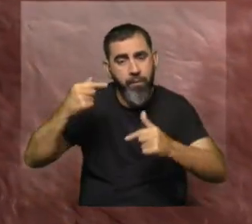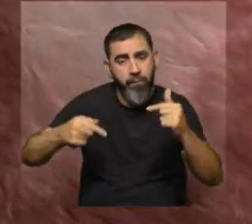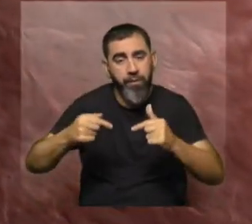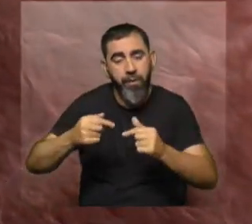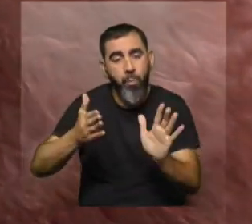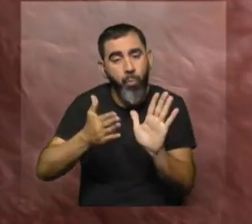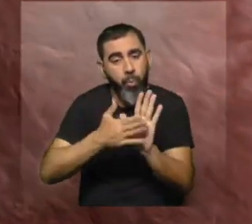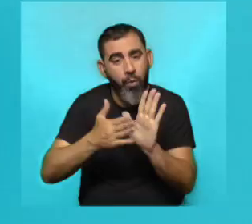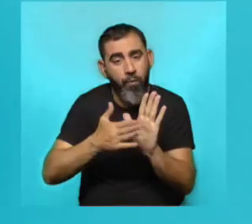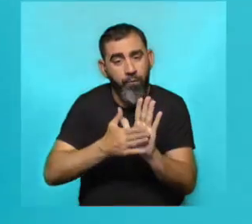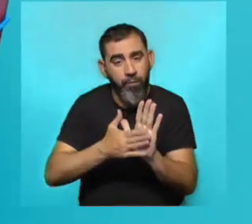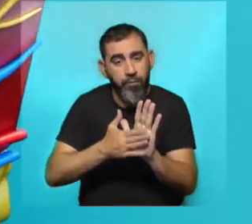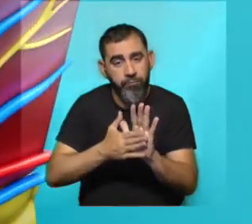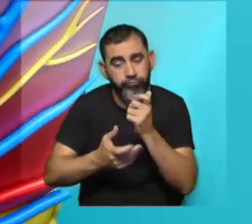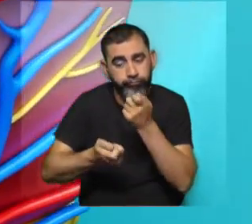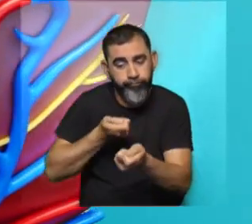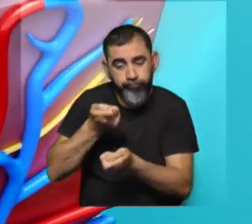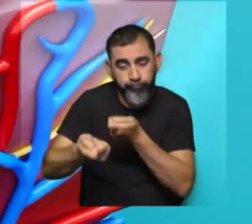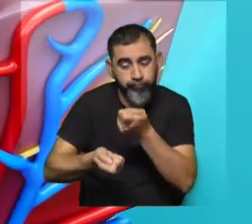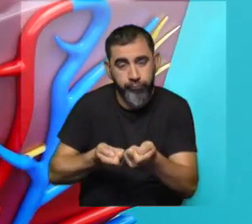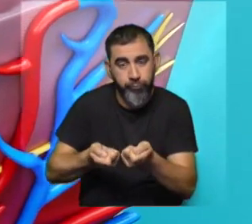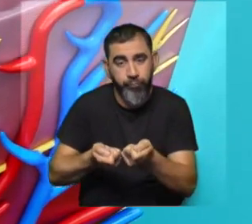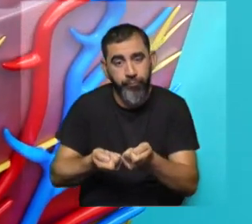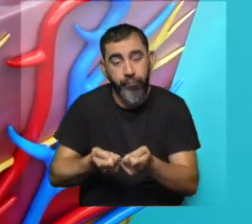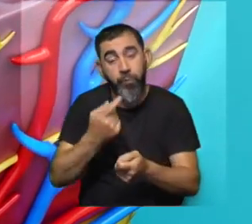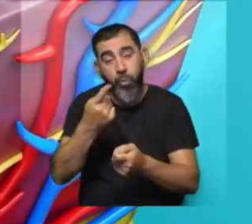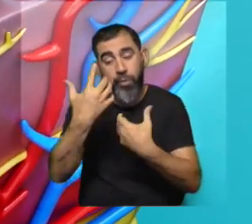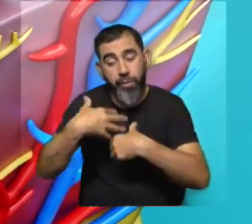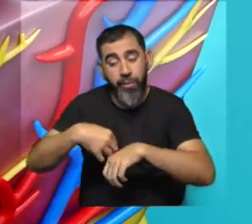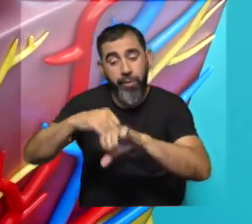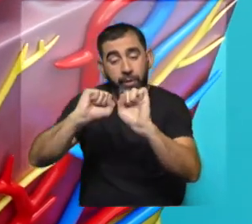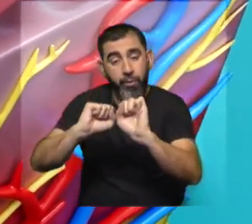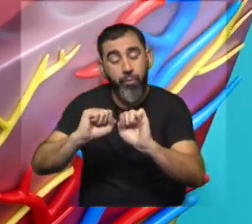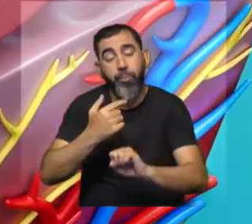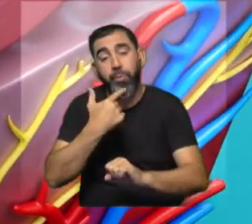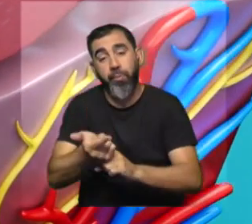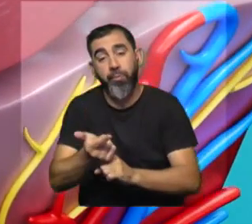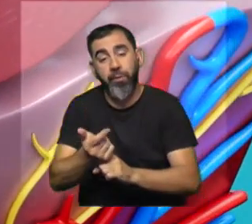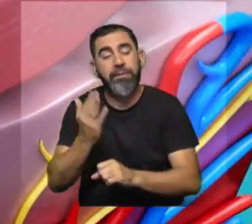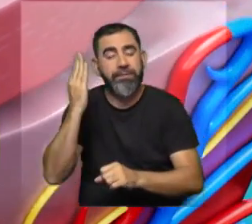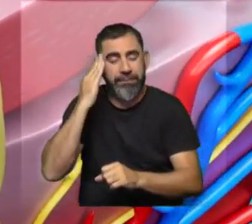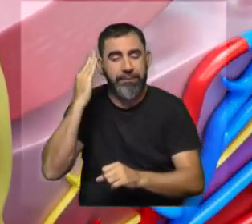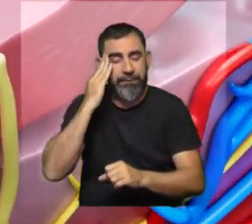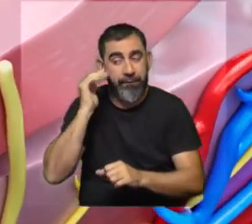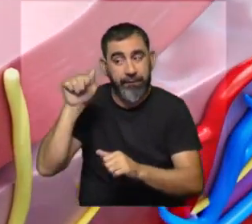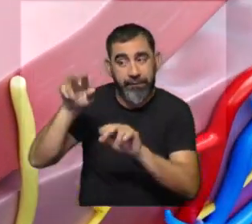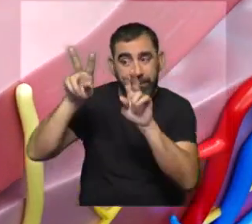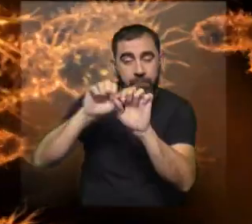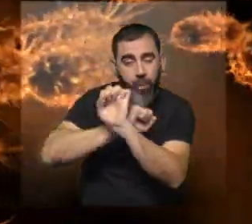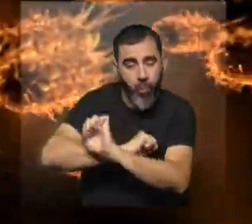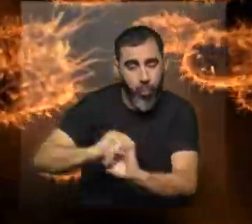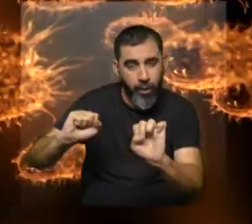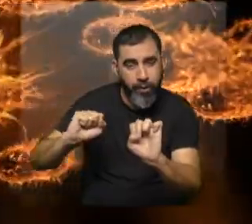evidencias sobre las que hemos seguido construyendo. Entonces uno de los hallazgos es que si bien se sabía que Salmonella era capaz de